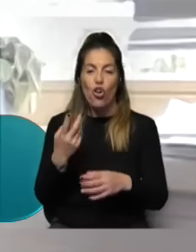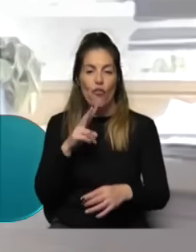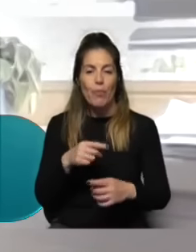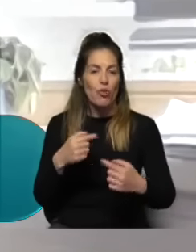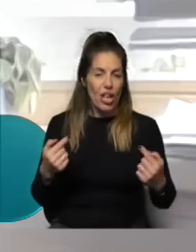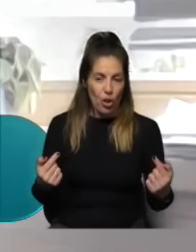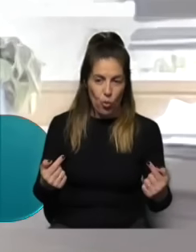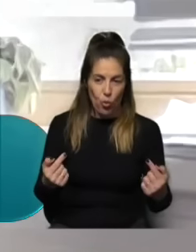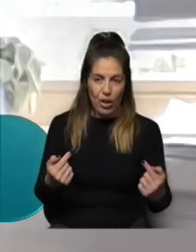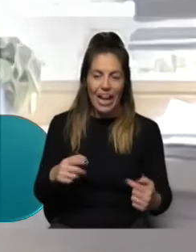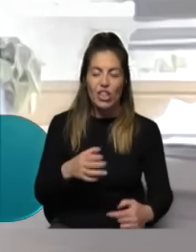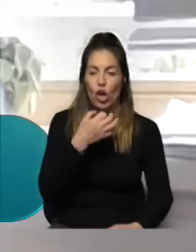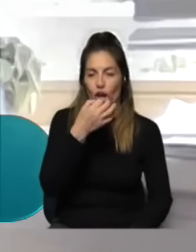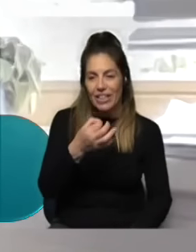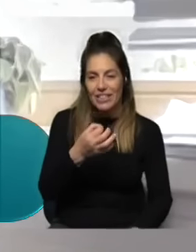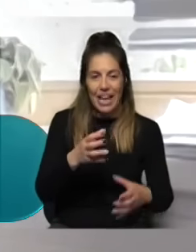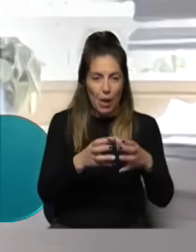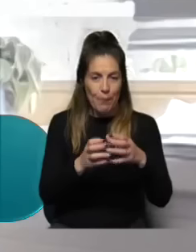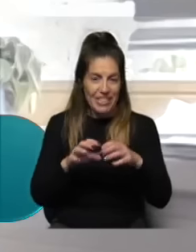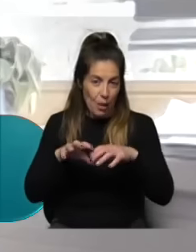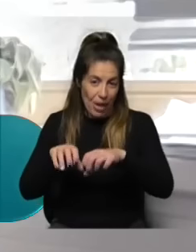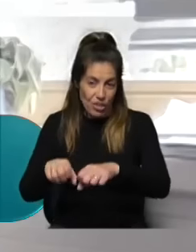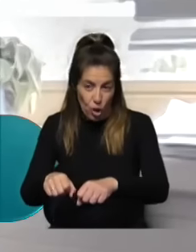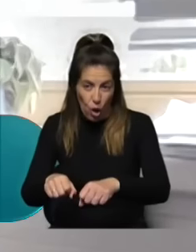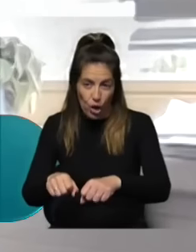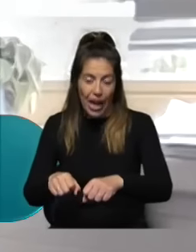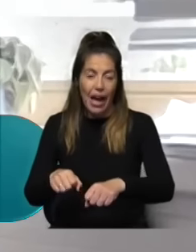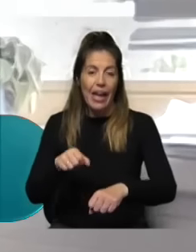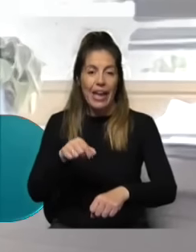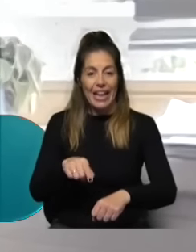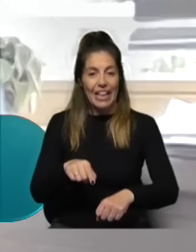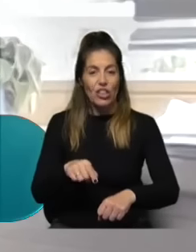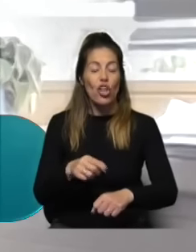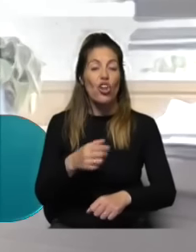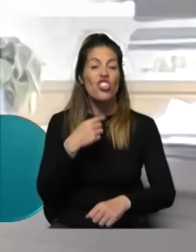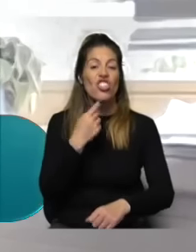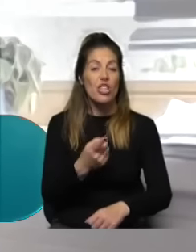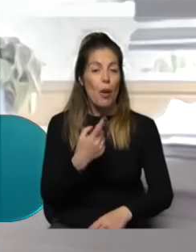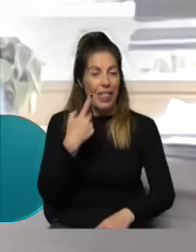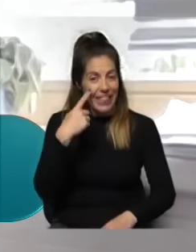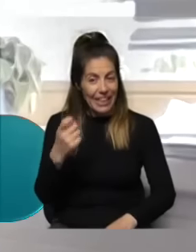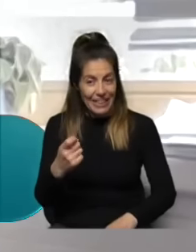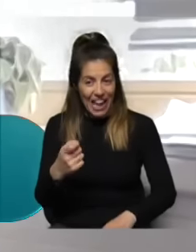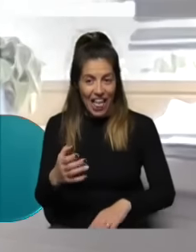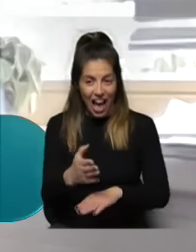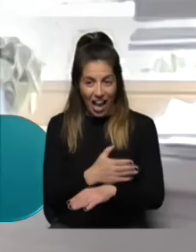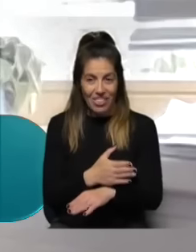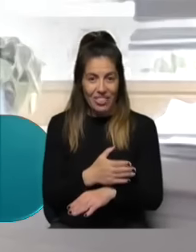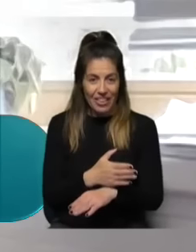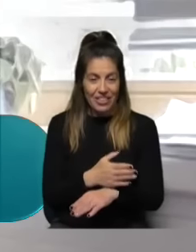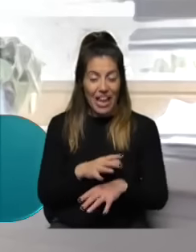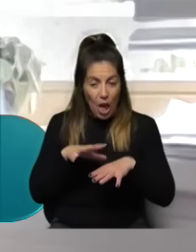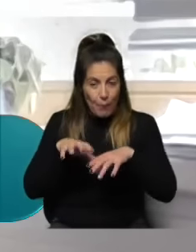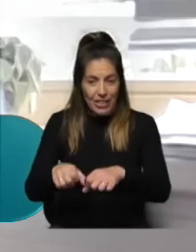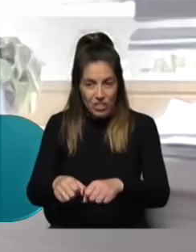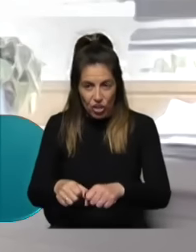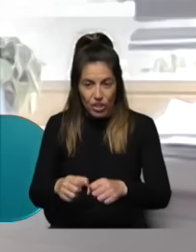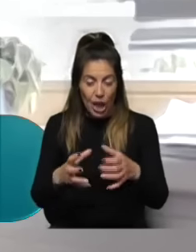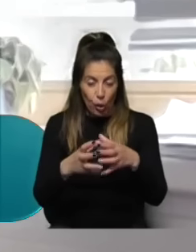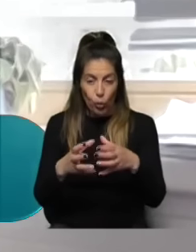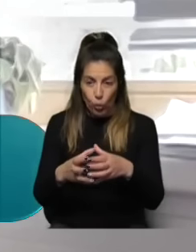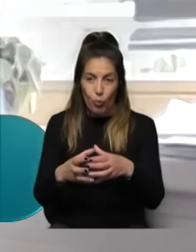algunas. Esto que decían de las especies invasoras, a veces estas plataformas sirven para detectar tempranamente la invasión de algunas especies,